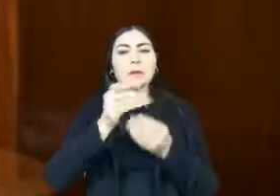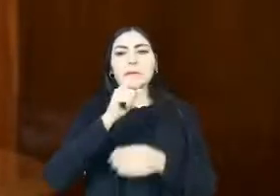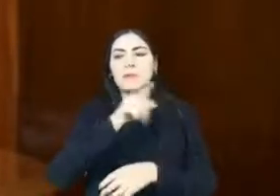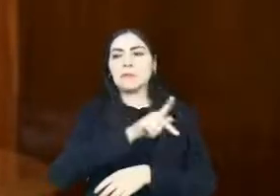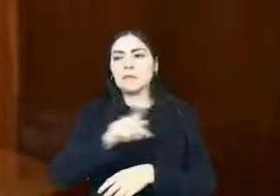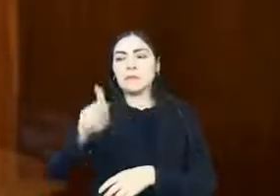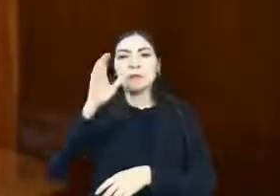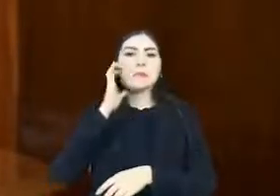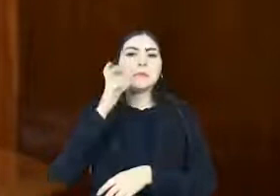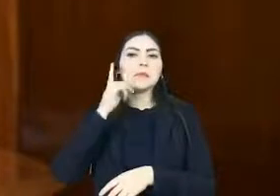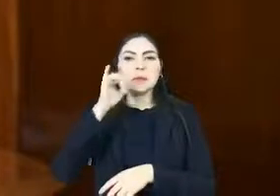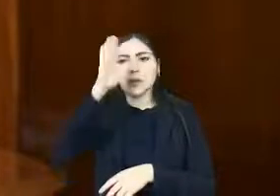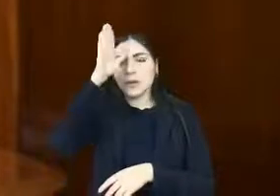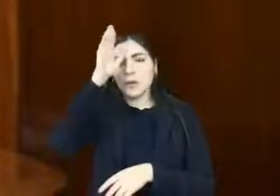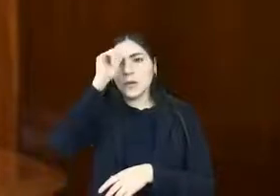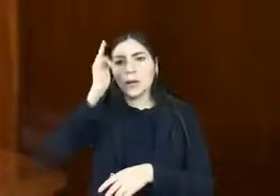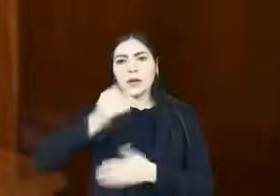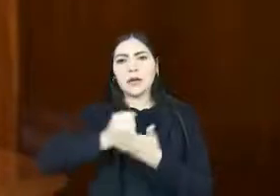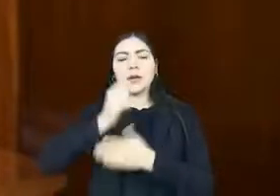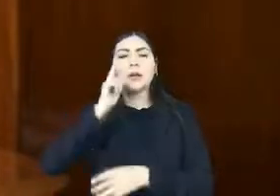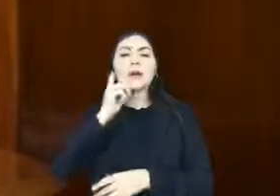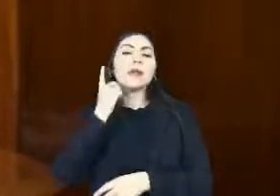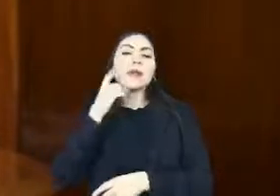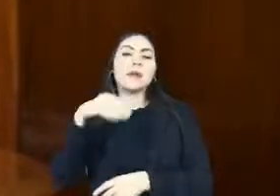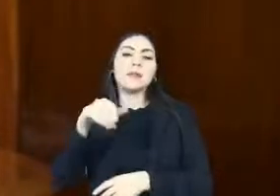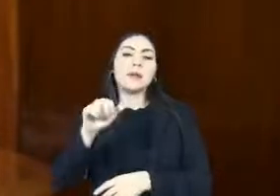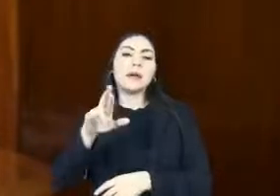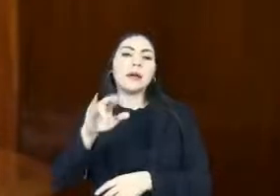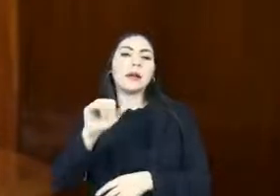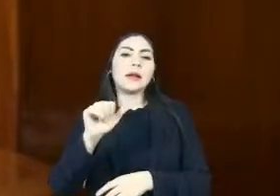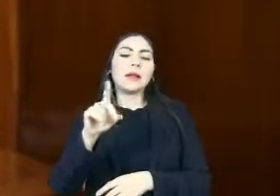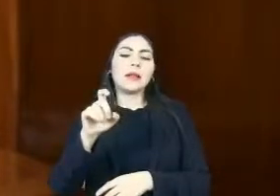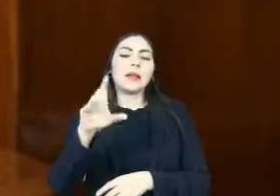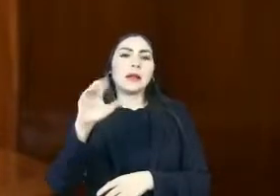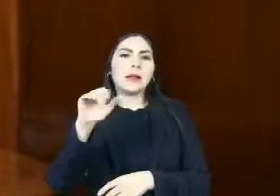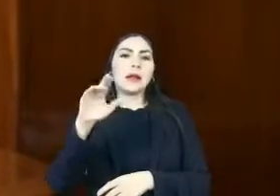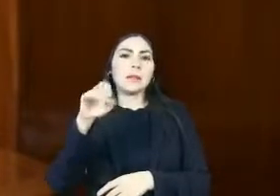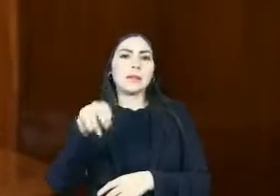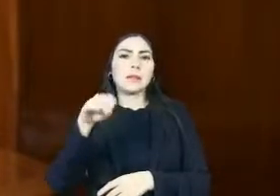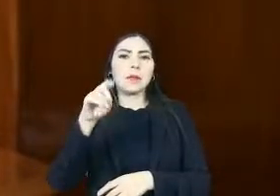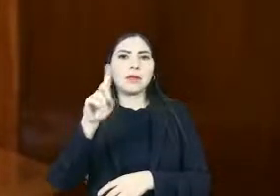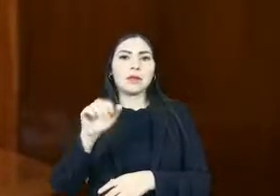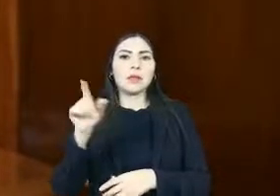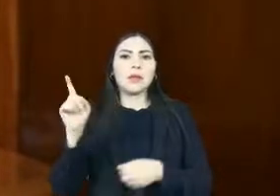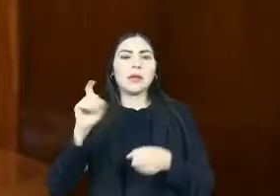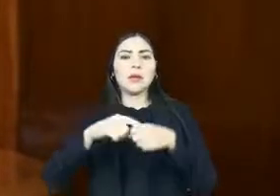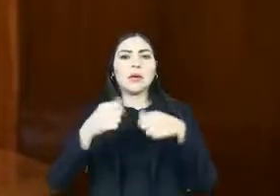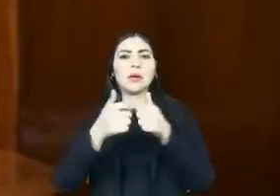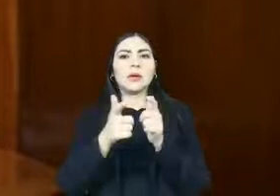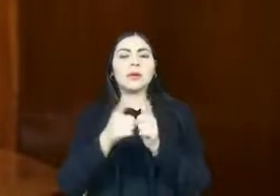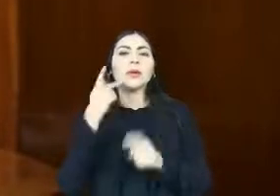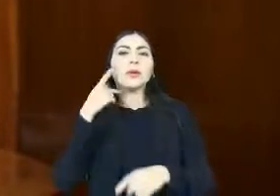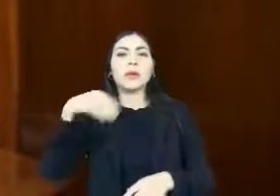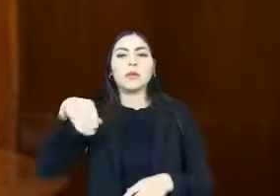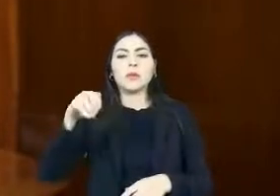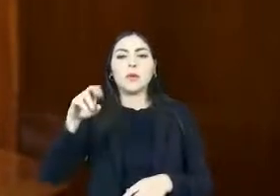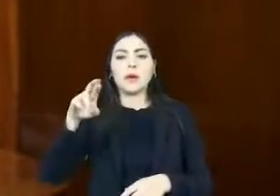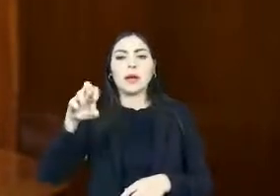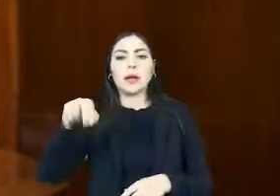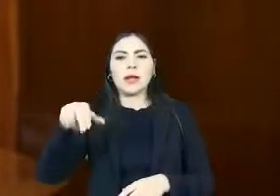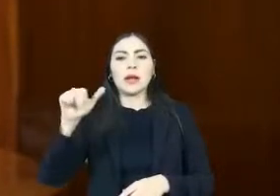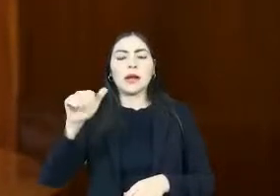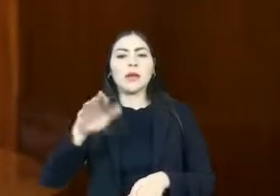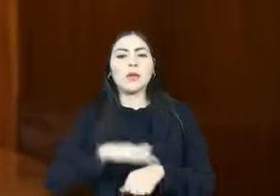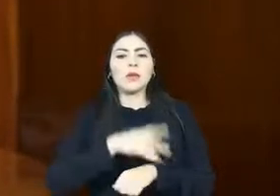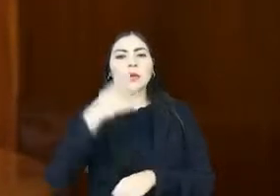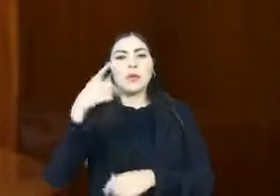legislatura por la diputada María del Carmen de la Rosa Mendoza En nombre del grupo parlamentario de Morena en uso del derecho